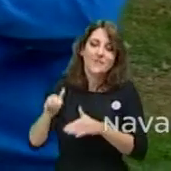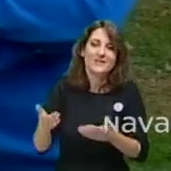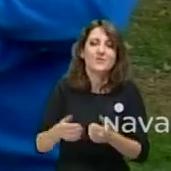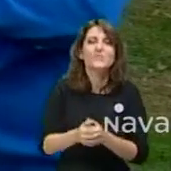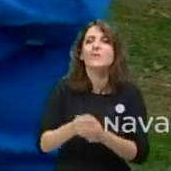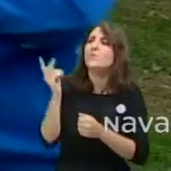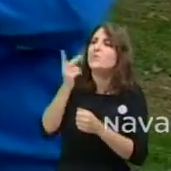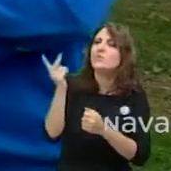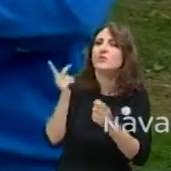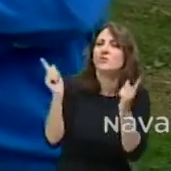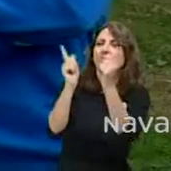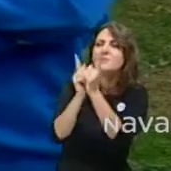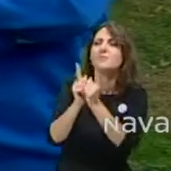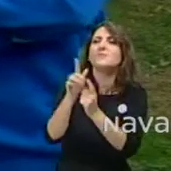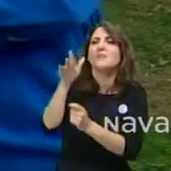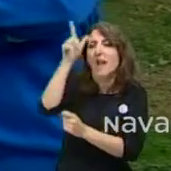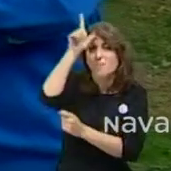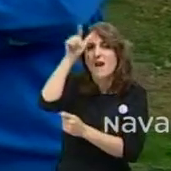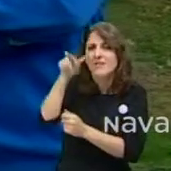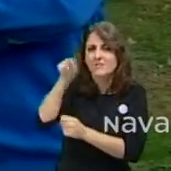¿Os conocisteis en Alemania?